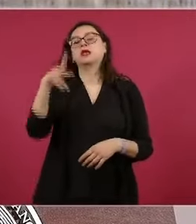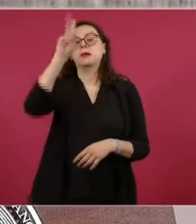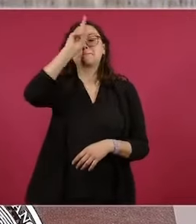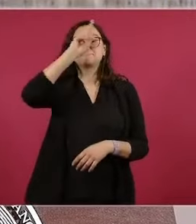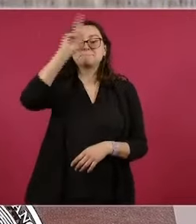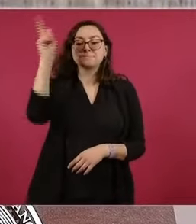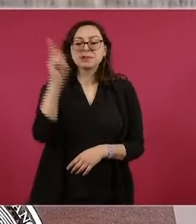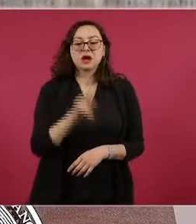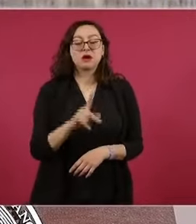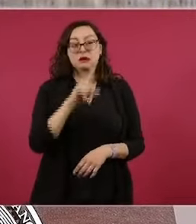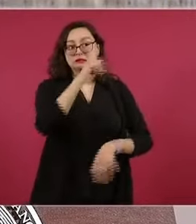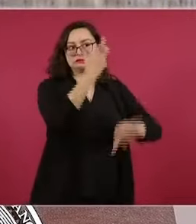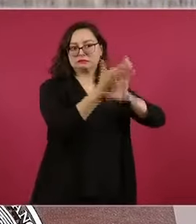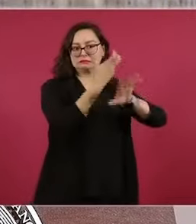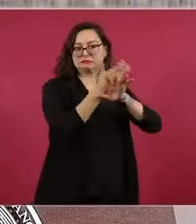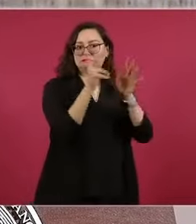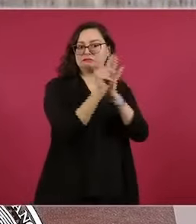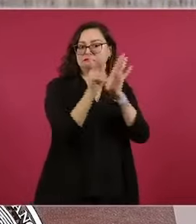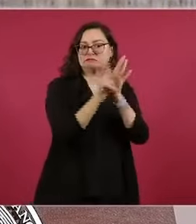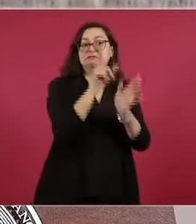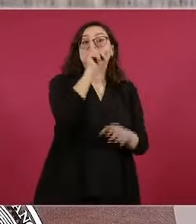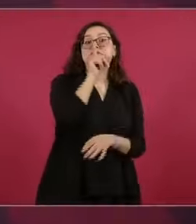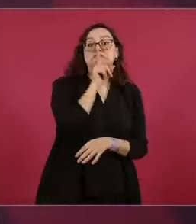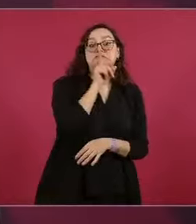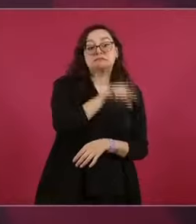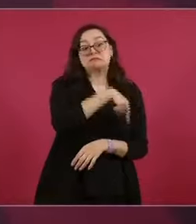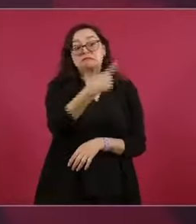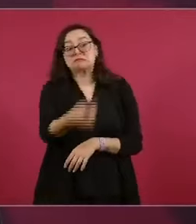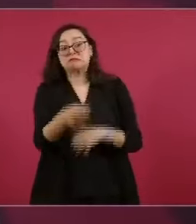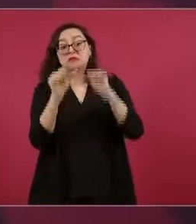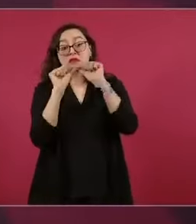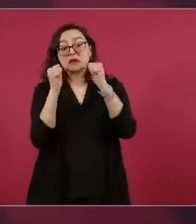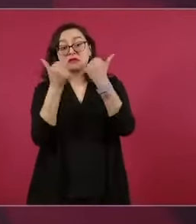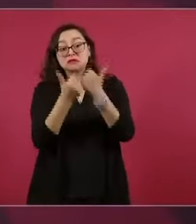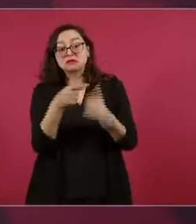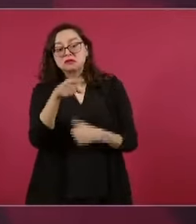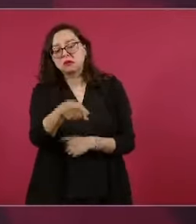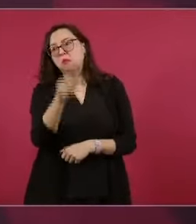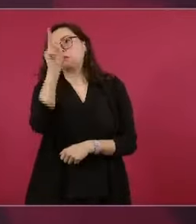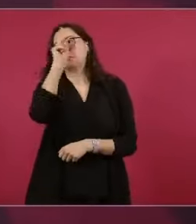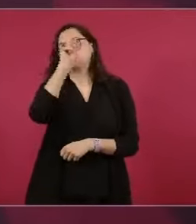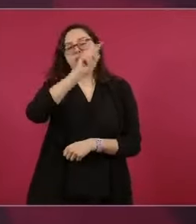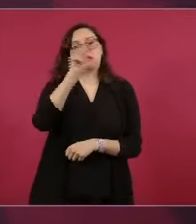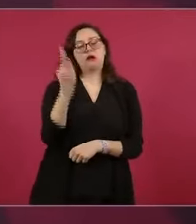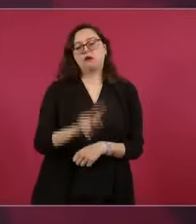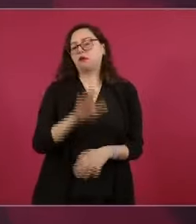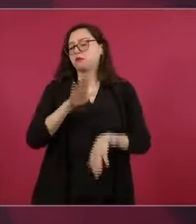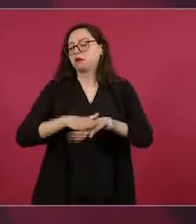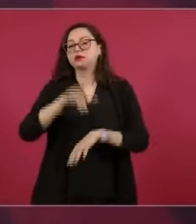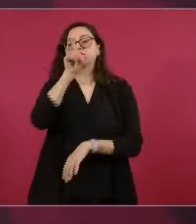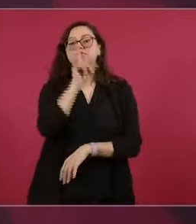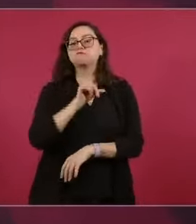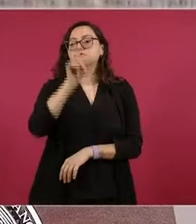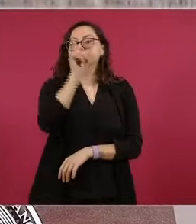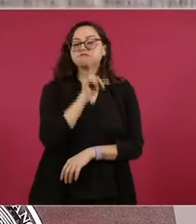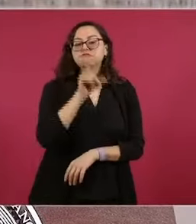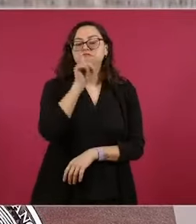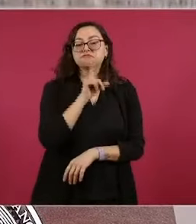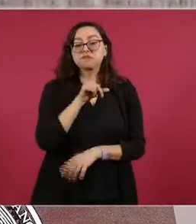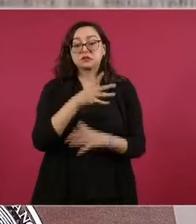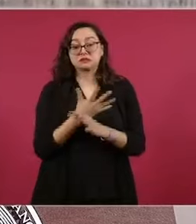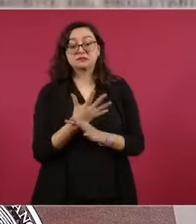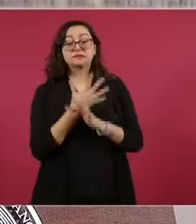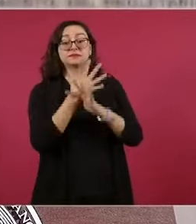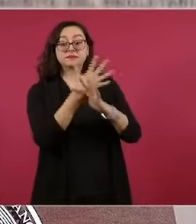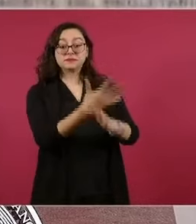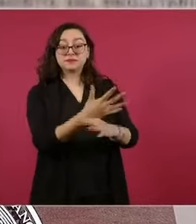mintió, estos publicaron sin pudor el siguiente post. Ellos dicen: ¿y qué pasó cuando se implementó